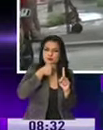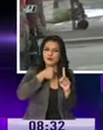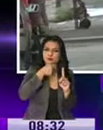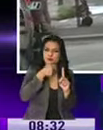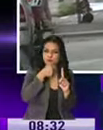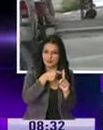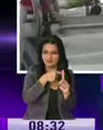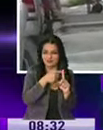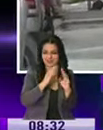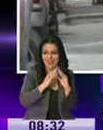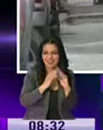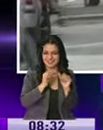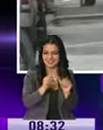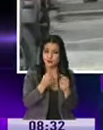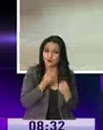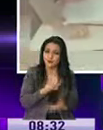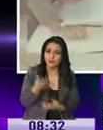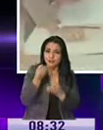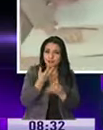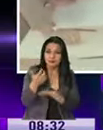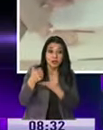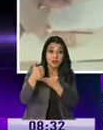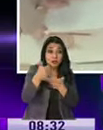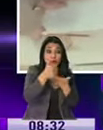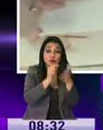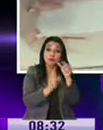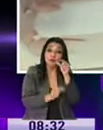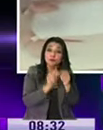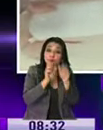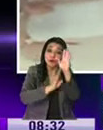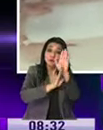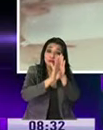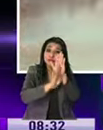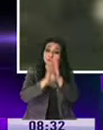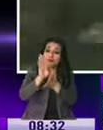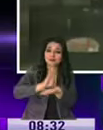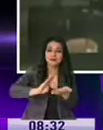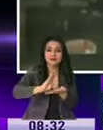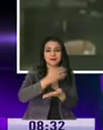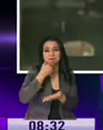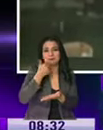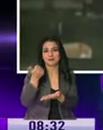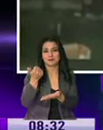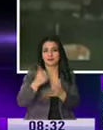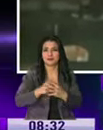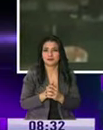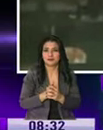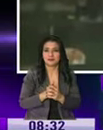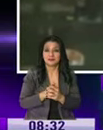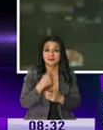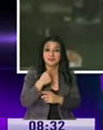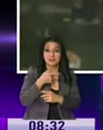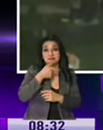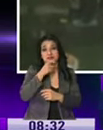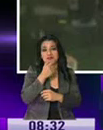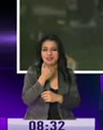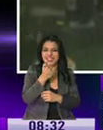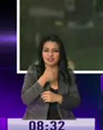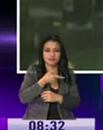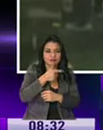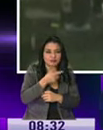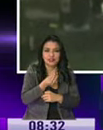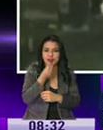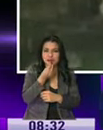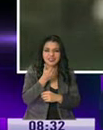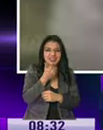finalmente viviendo ahí, cómo ayudaron a que el barrio tenga mejores días. Con una que otra copita, decía, ¿no? Cualquier cosita,